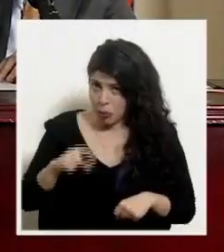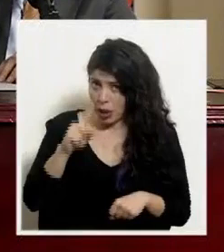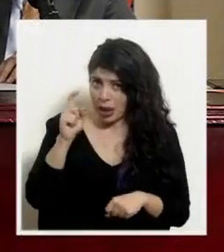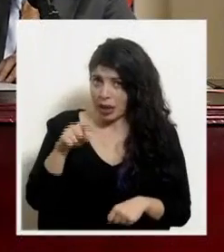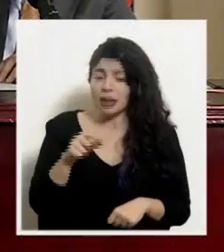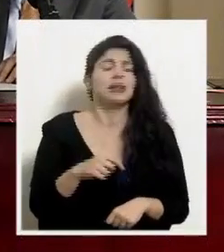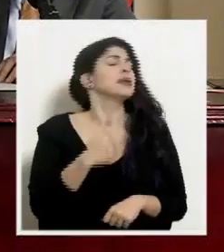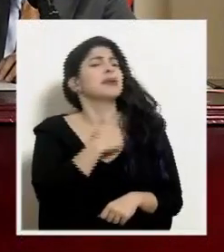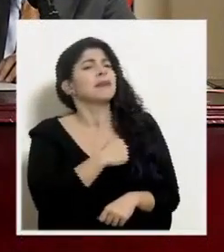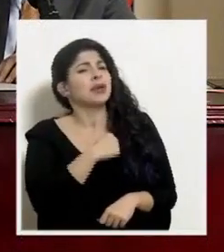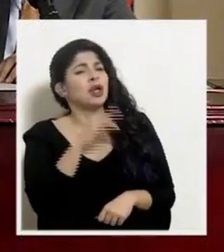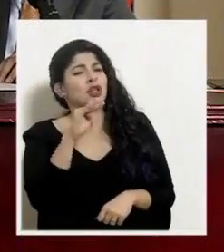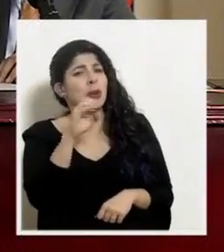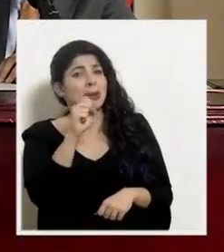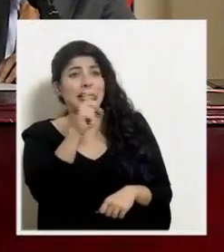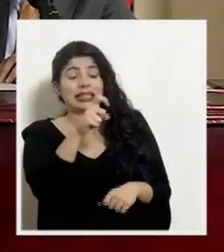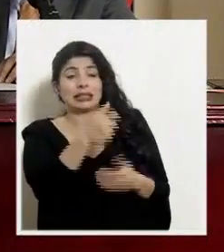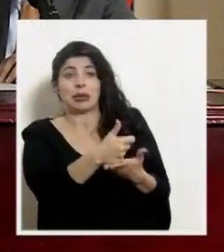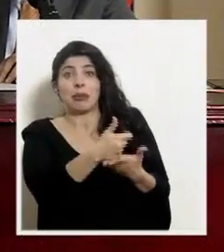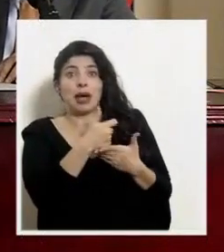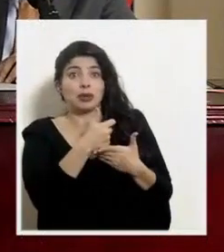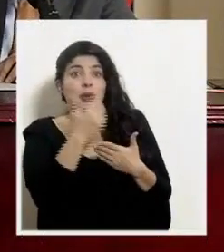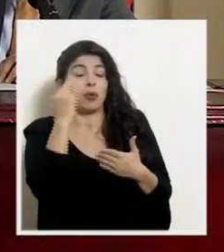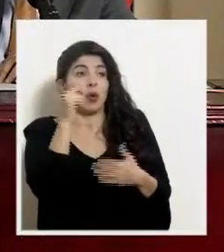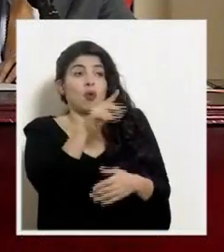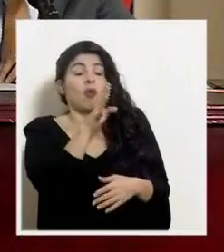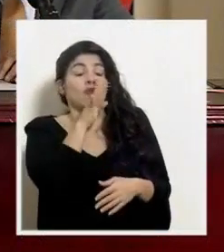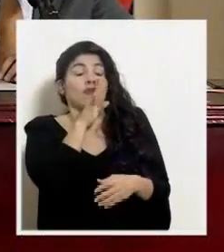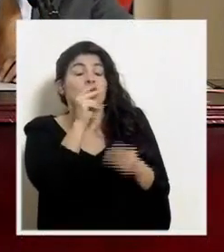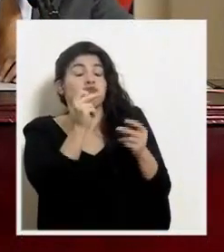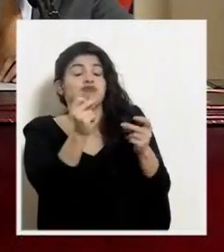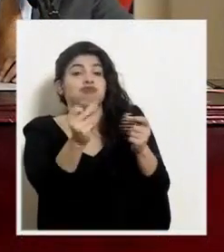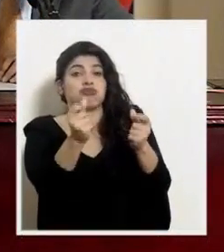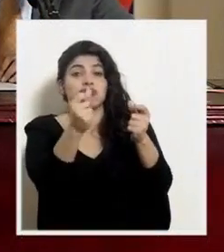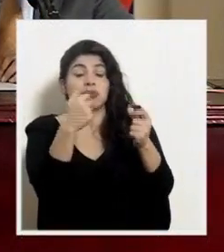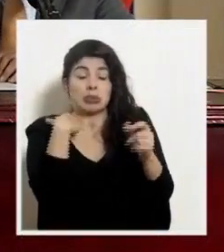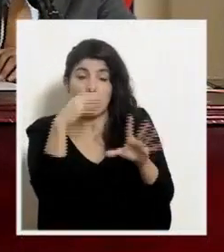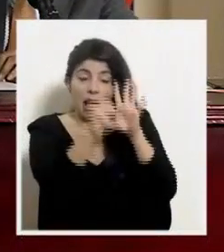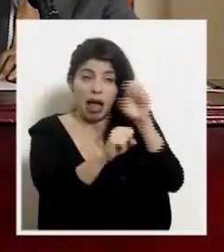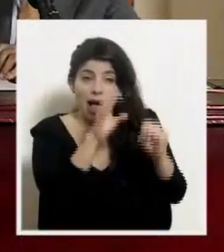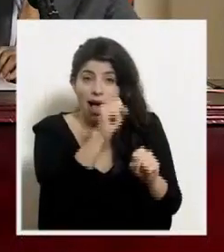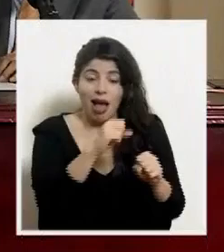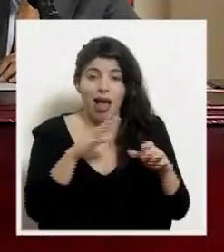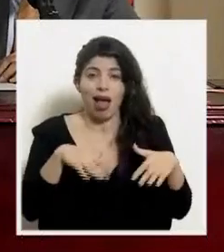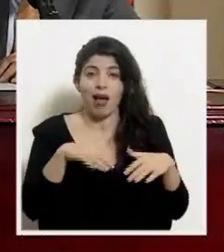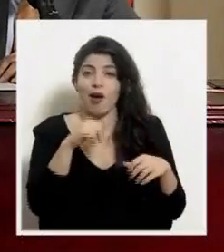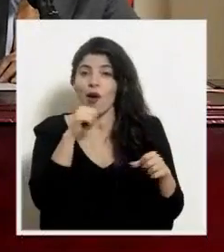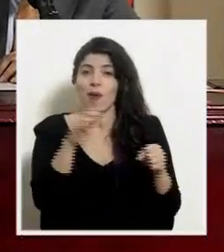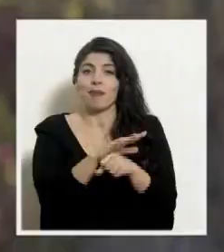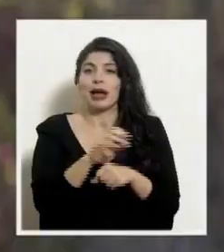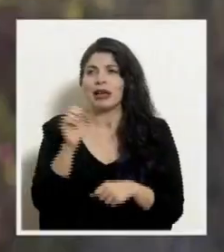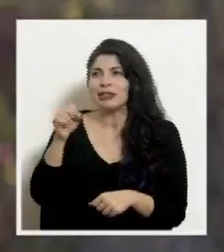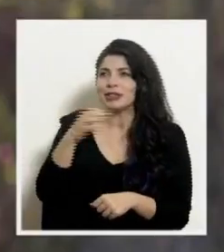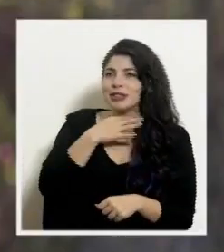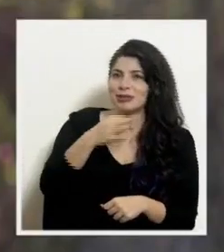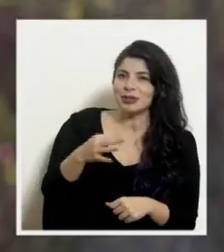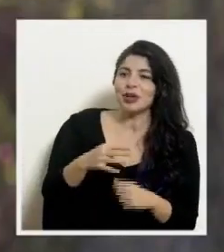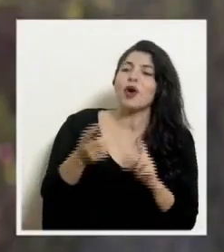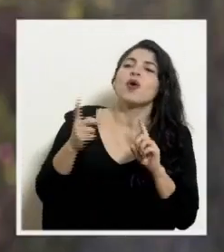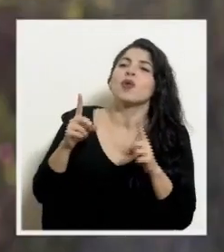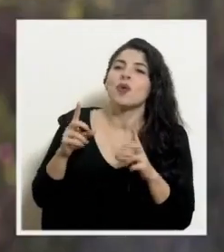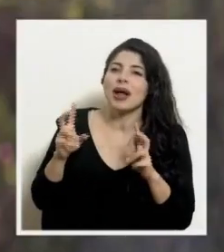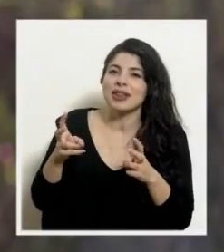Perdón, Tomás, necesito que me ayude porque usted habla rapidísimo y no le agarré todo. Puntualmente. ¿Cuál tema